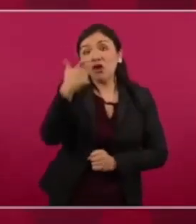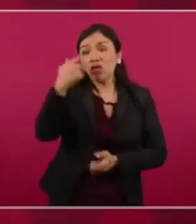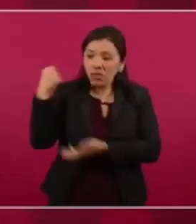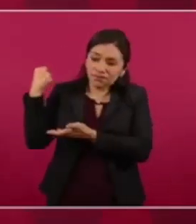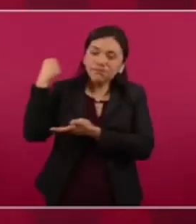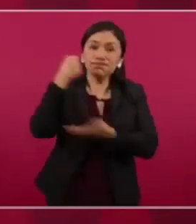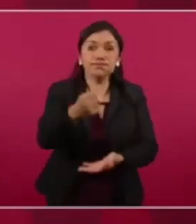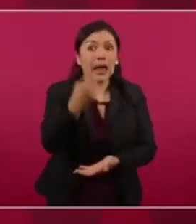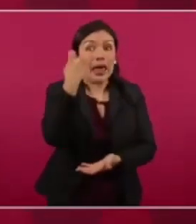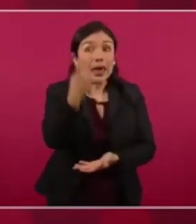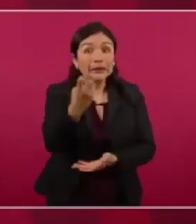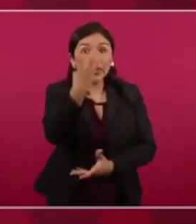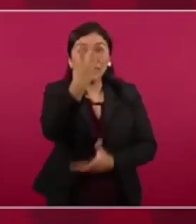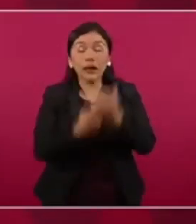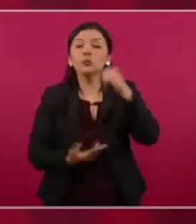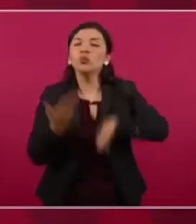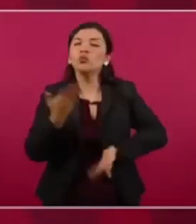importante.